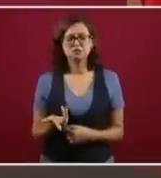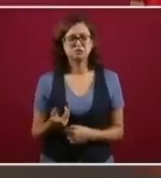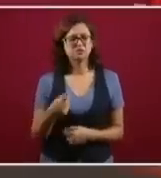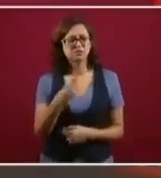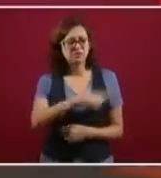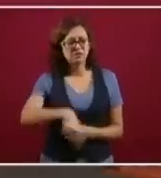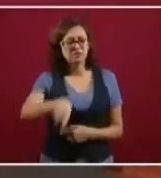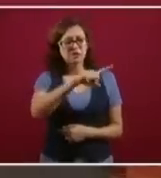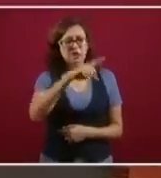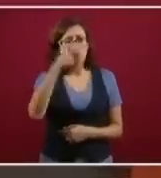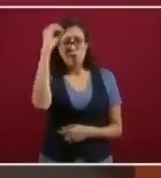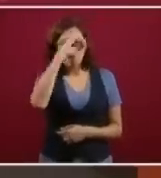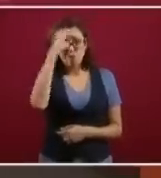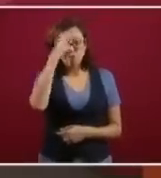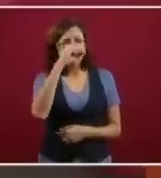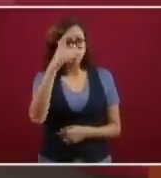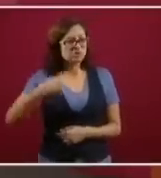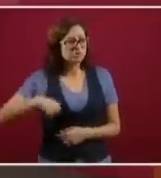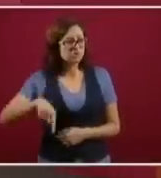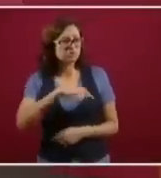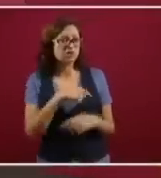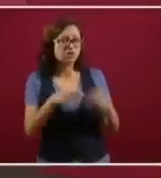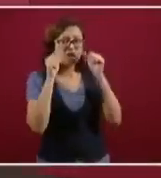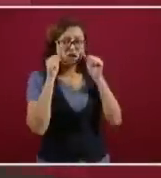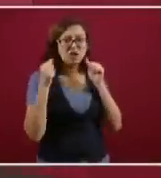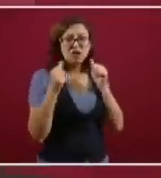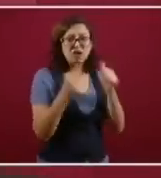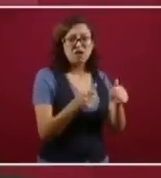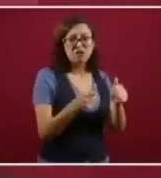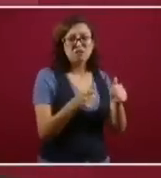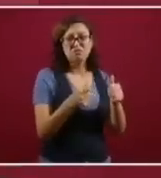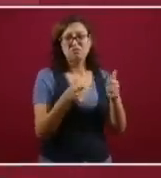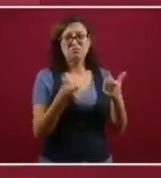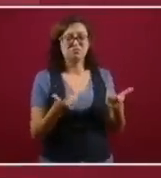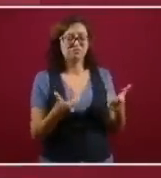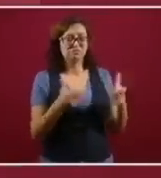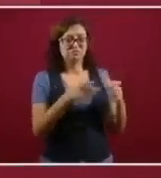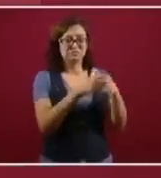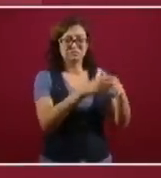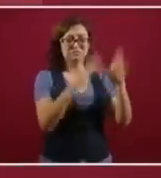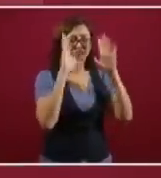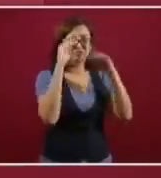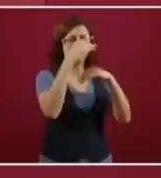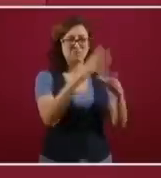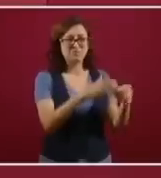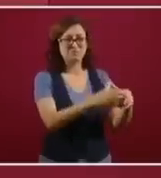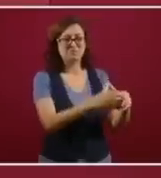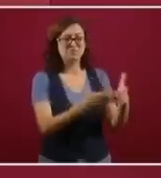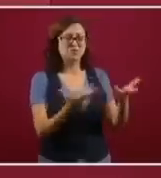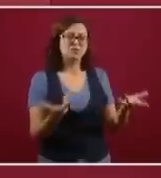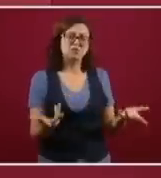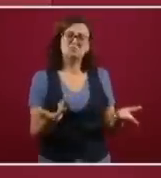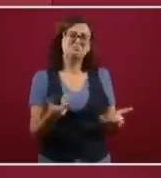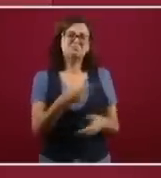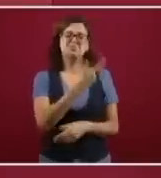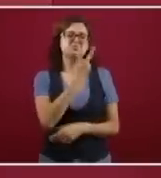opinen nuestros adversarios, y en particular los conservadores, pues no les va a gustar nada.